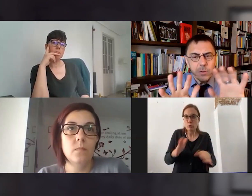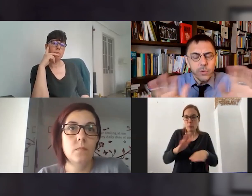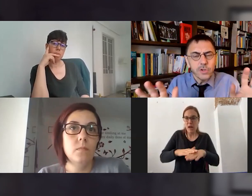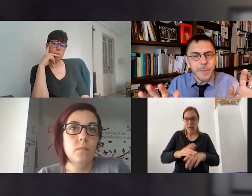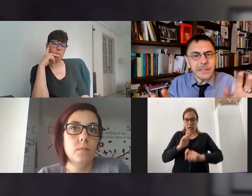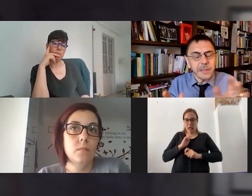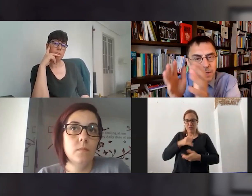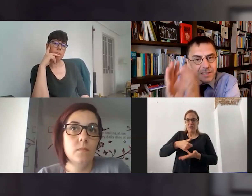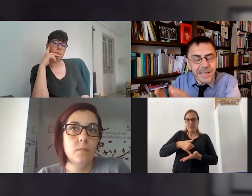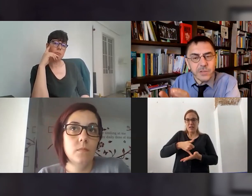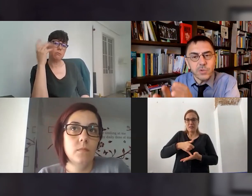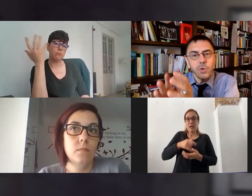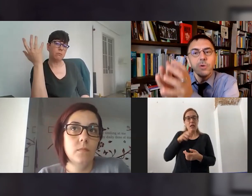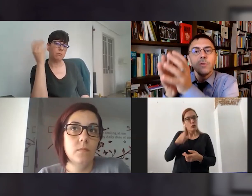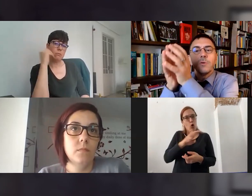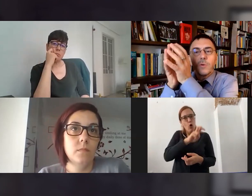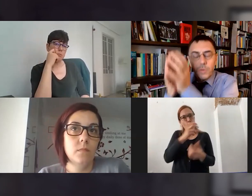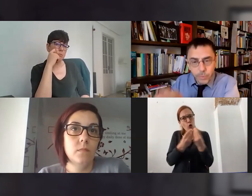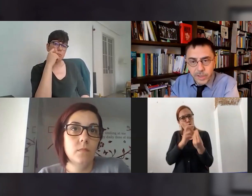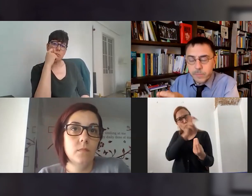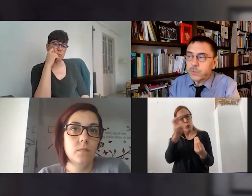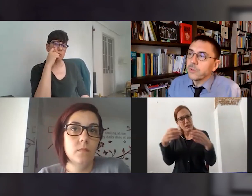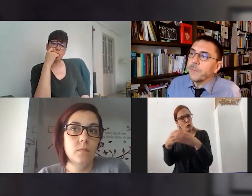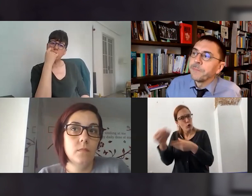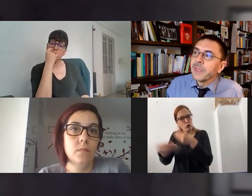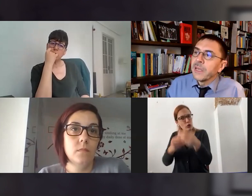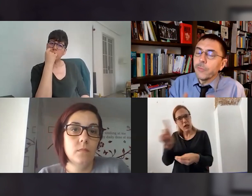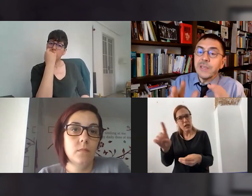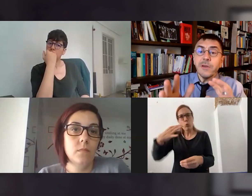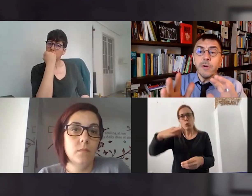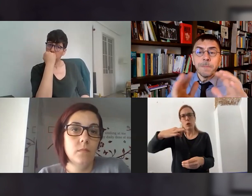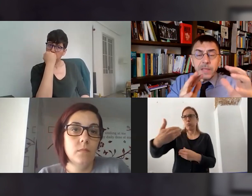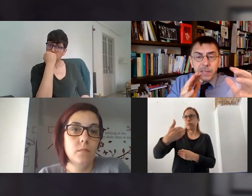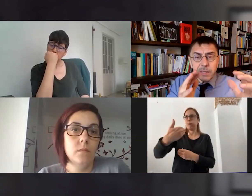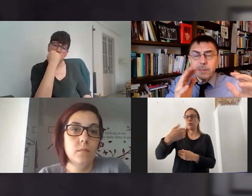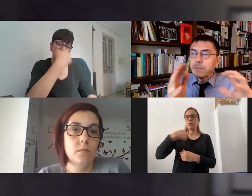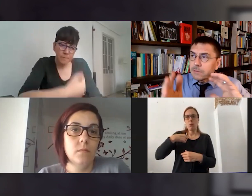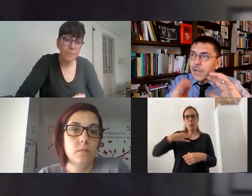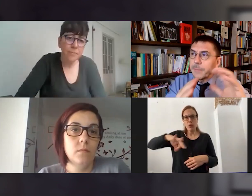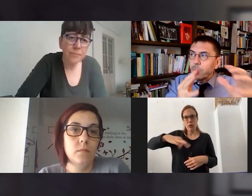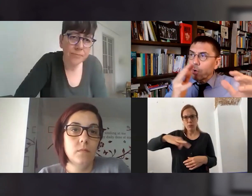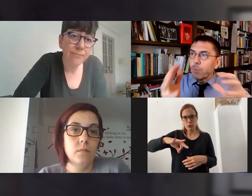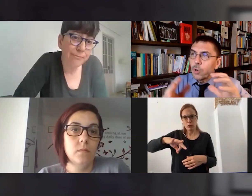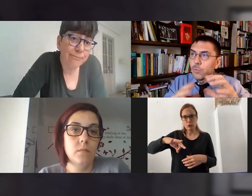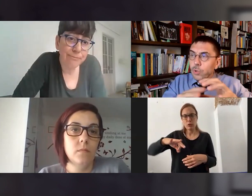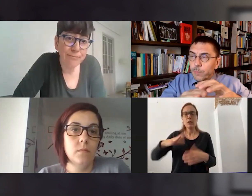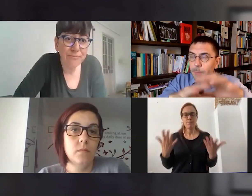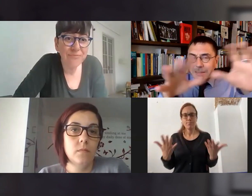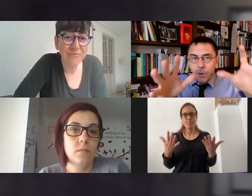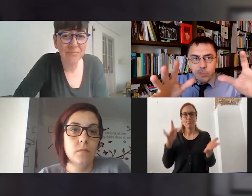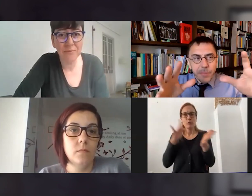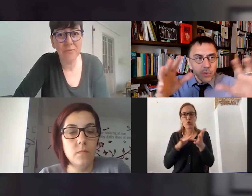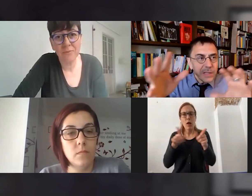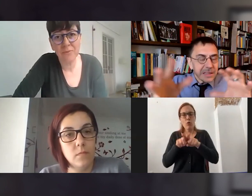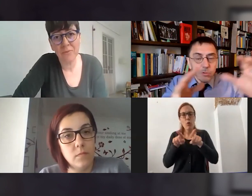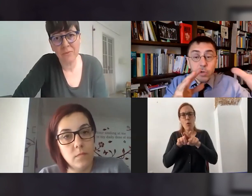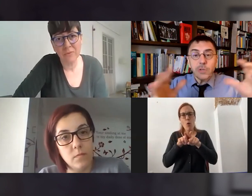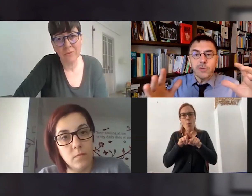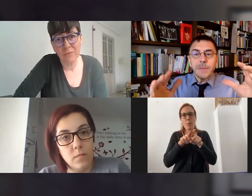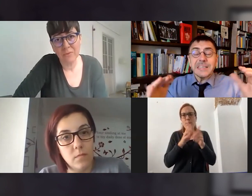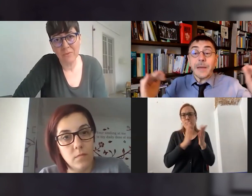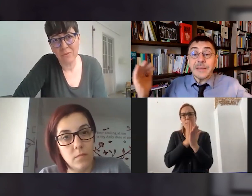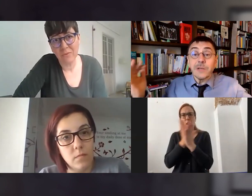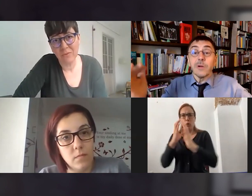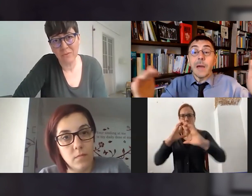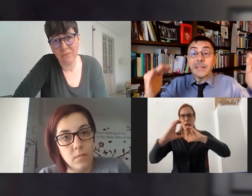hecho con ningún otro partido, se ha hecho solo con Podemos, ¿no? Entonces ya digo, ha habido como por parte de los medios un intento en